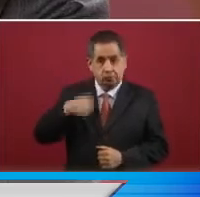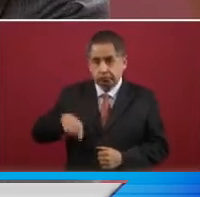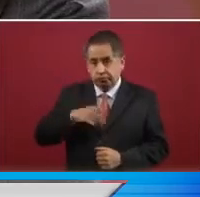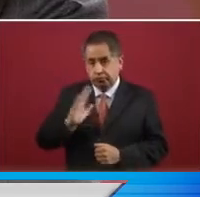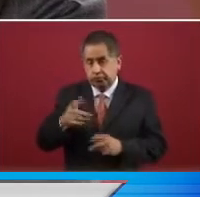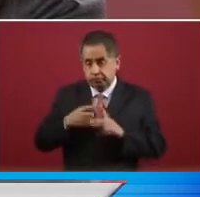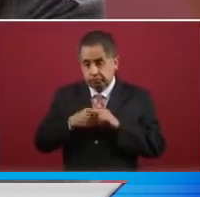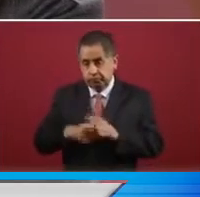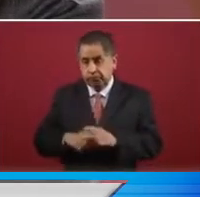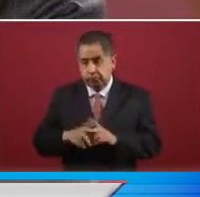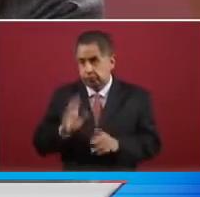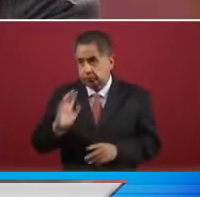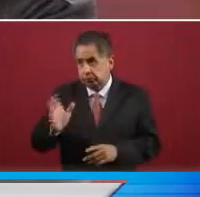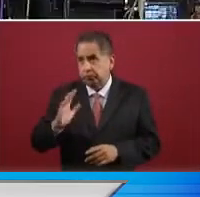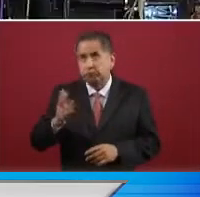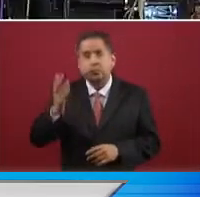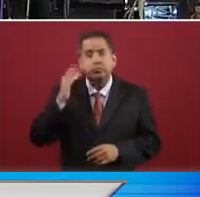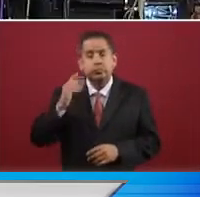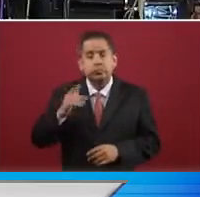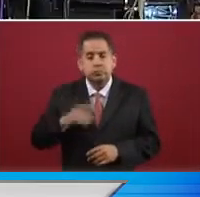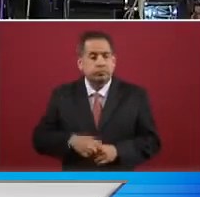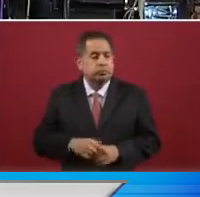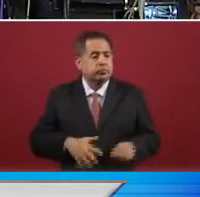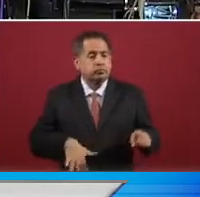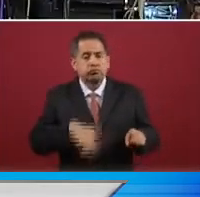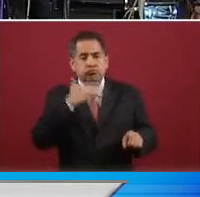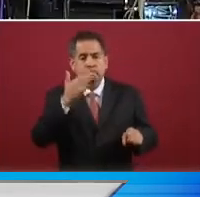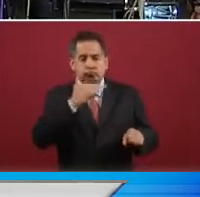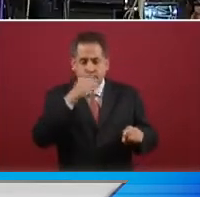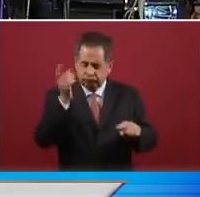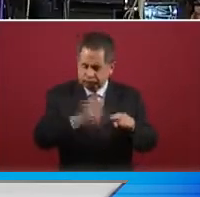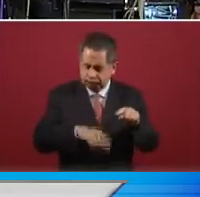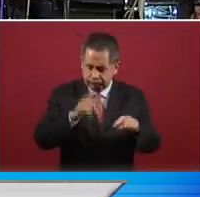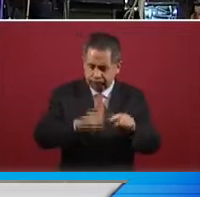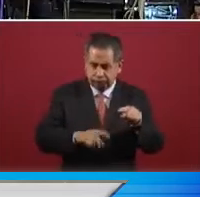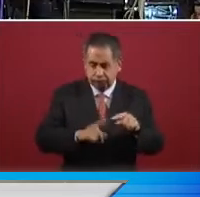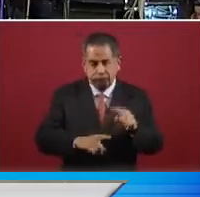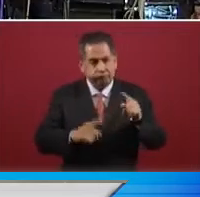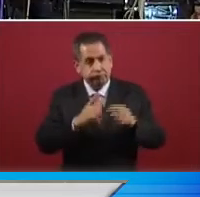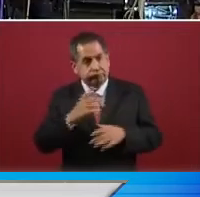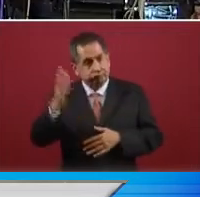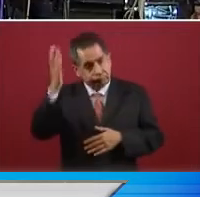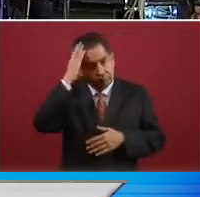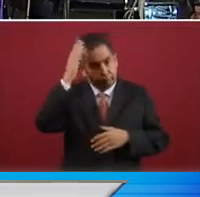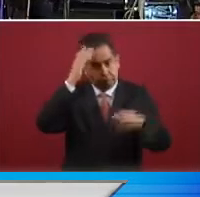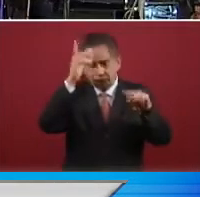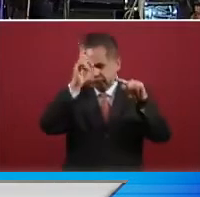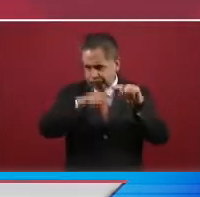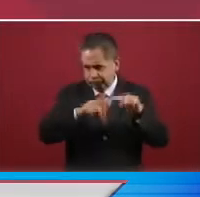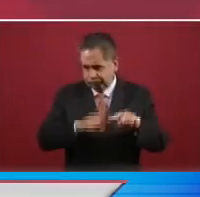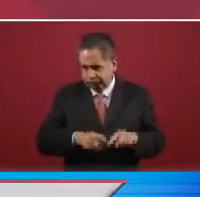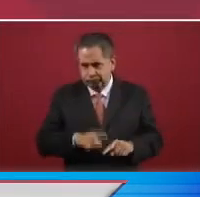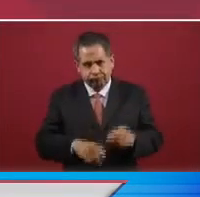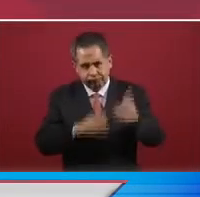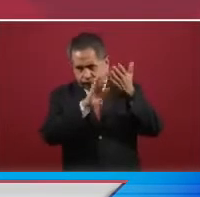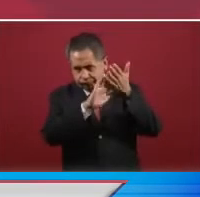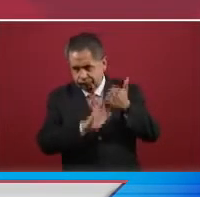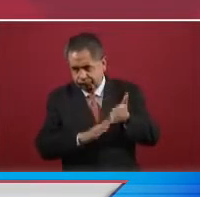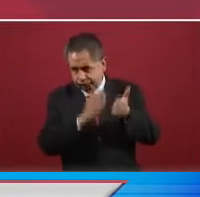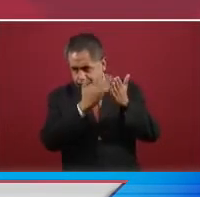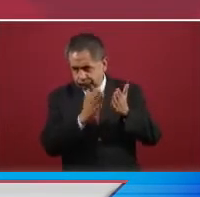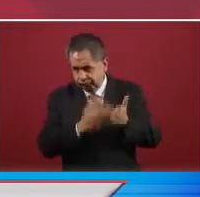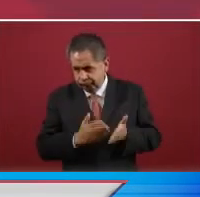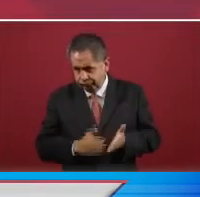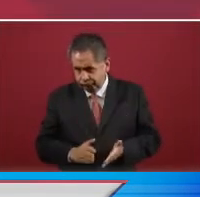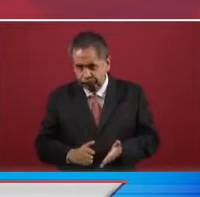Solo permanecerá la vigilancia en combustibles. Esta ley de confianza será responsable de respetar la ley y se realizarán revisiones por medio de sorteos